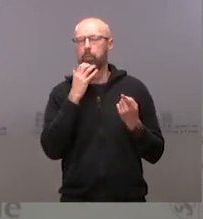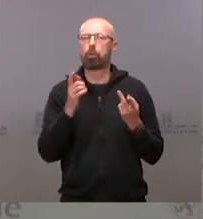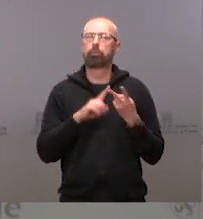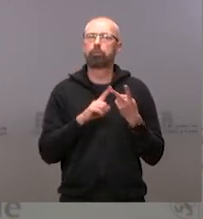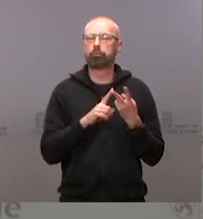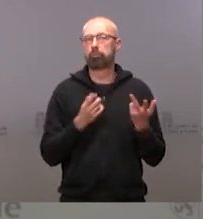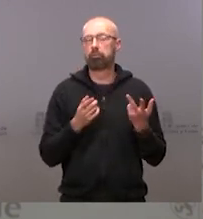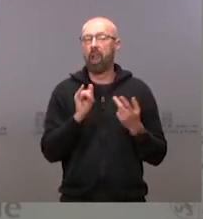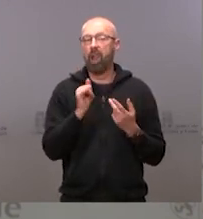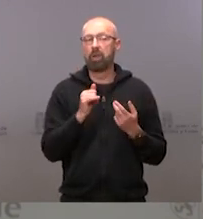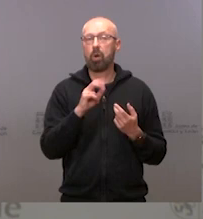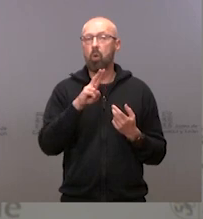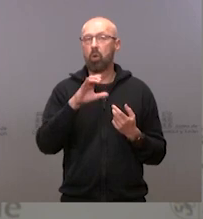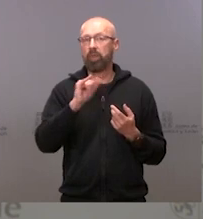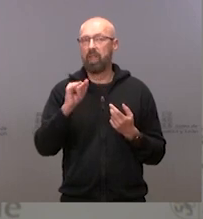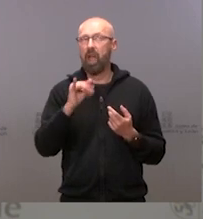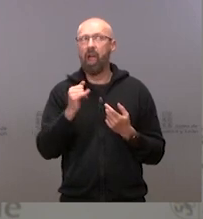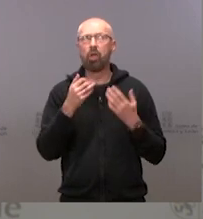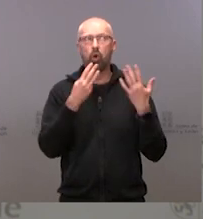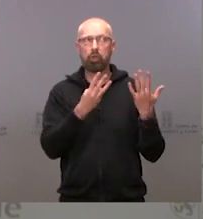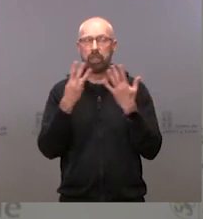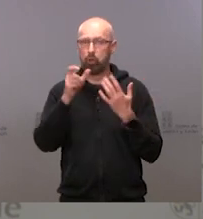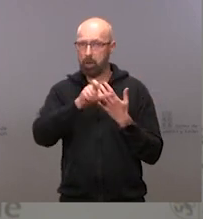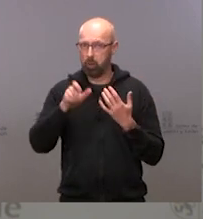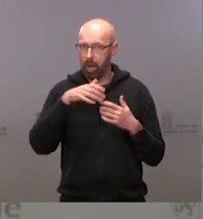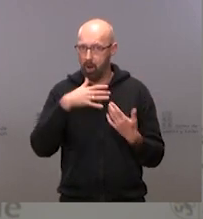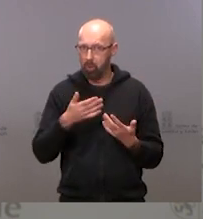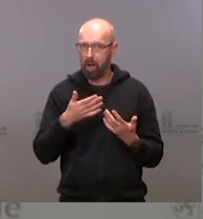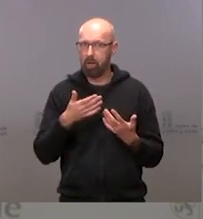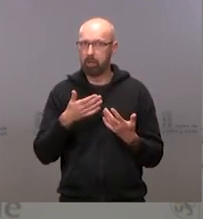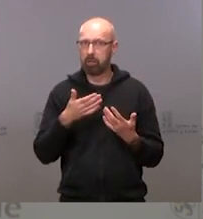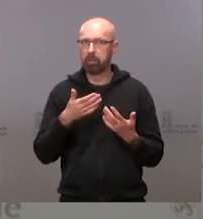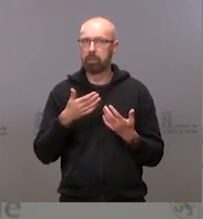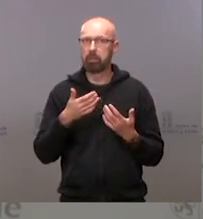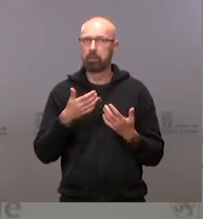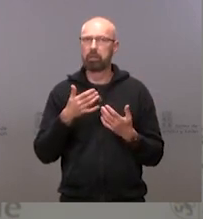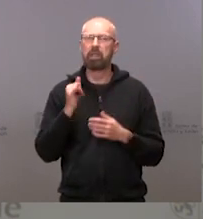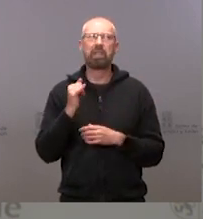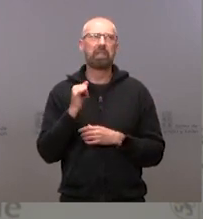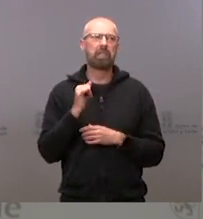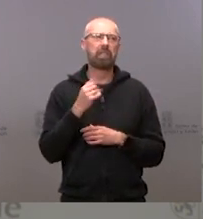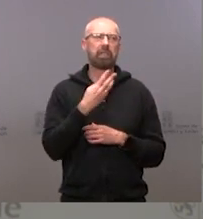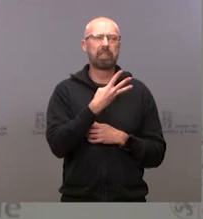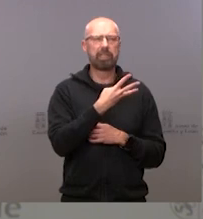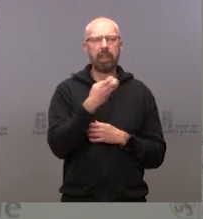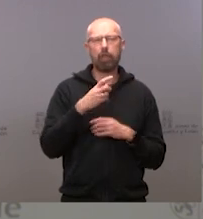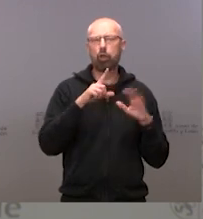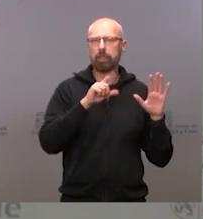la uci son 88 personas y me parece que son 360 y casi